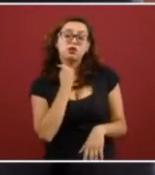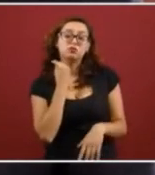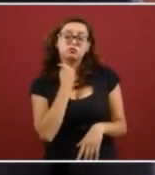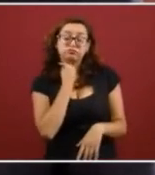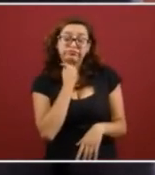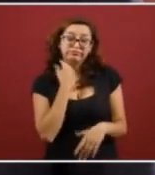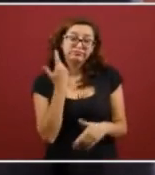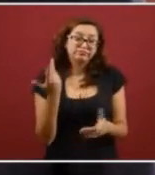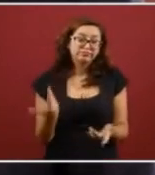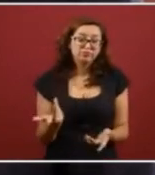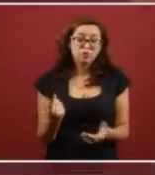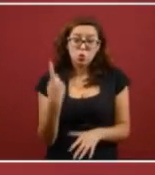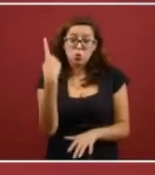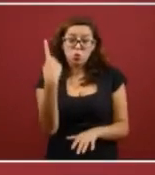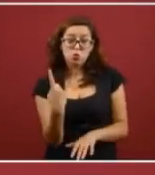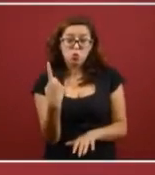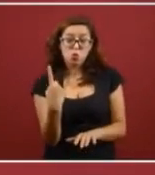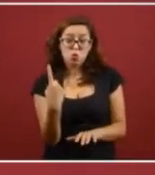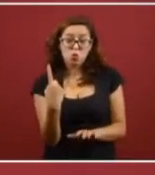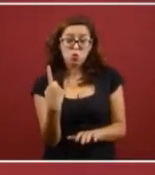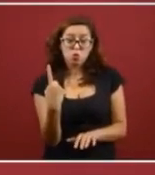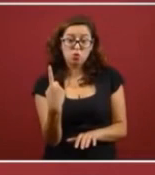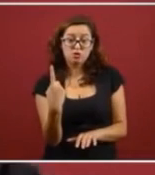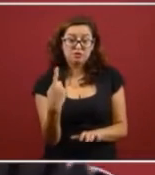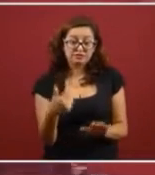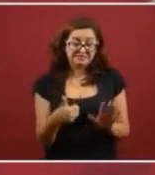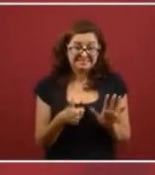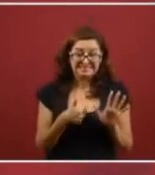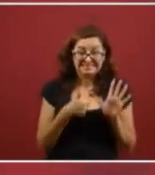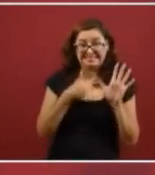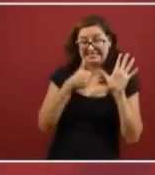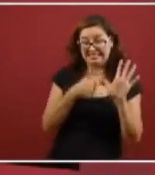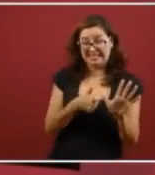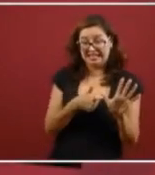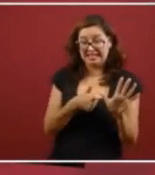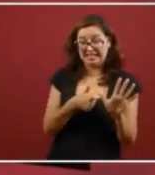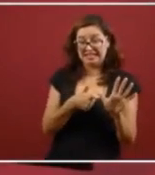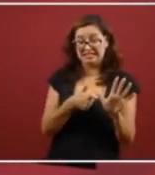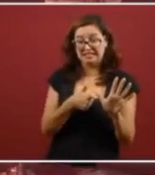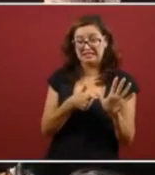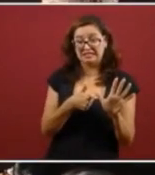attorney. Uno, only one, seis, six